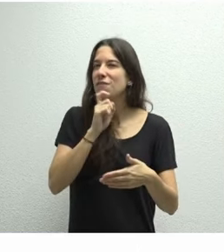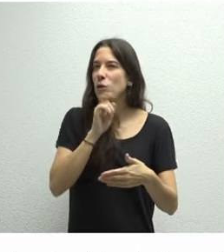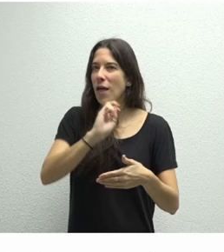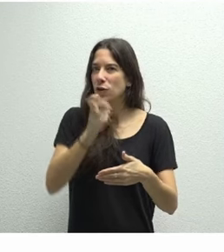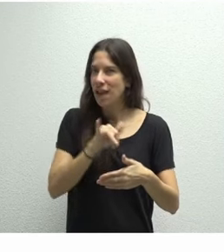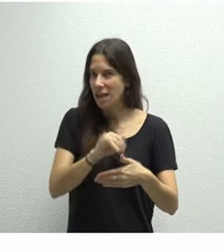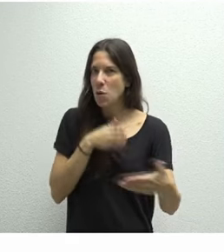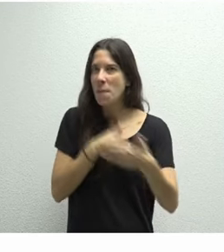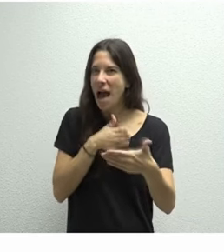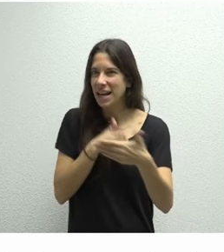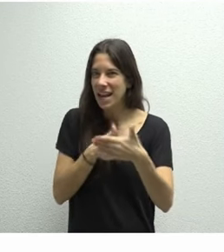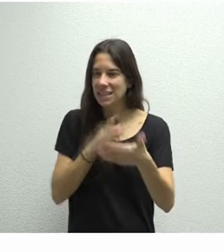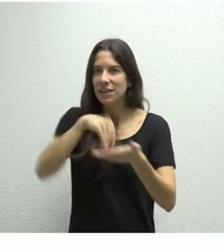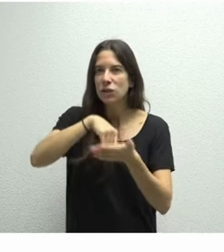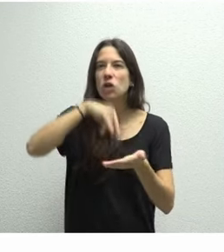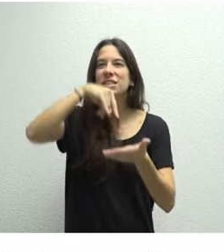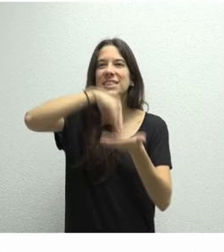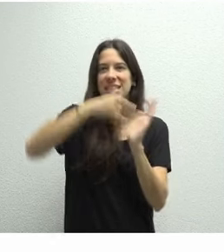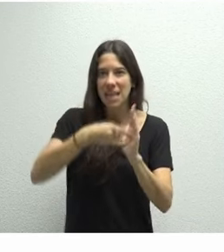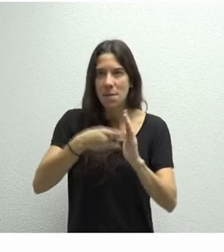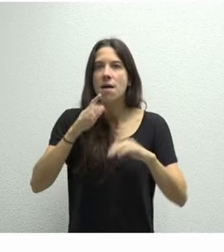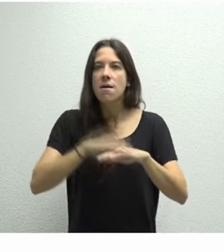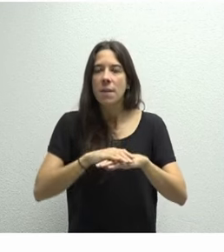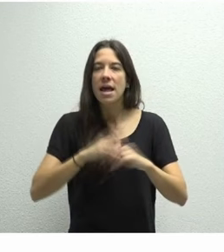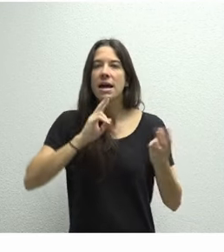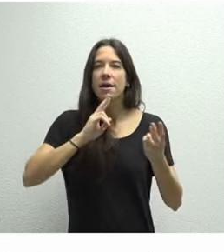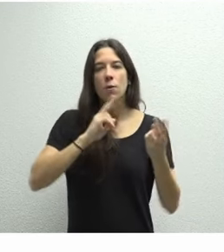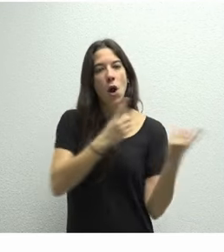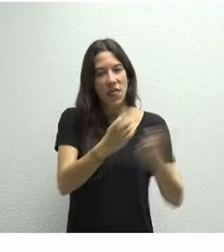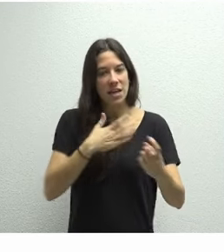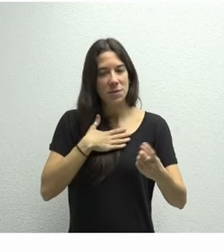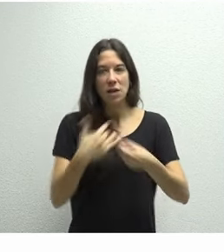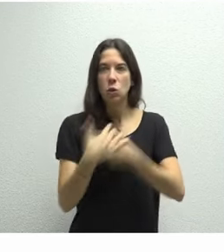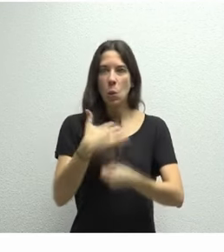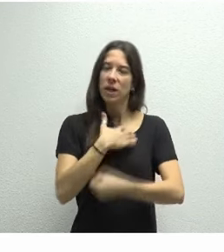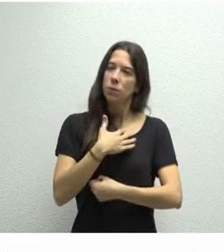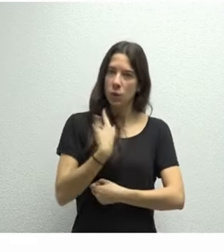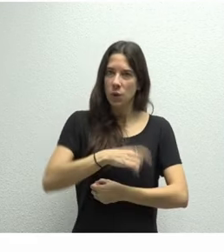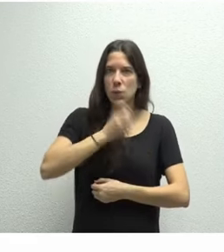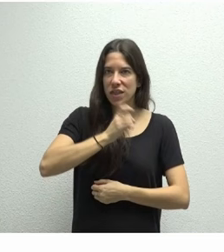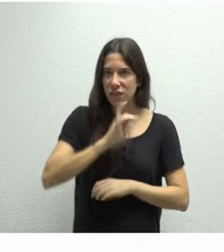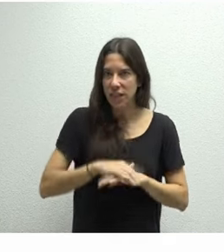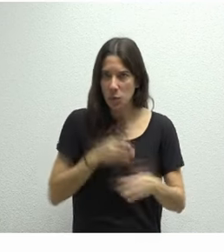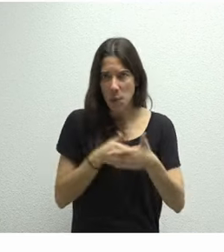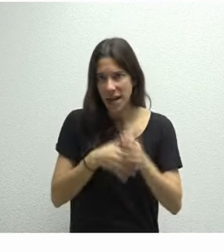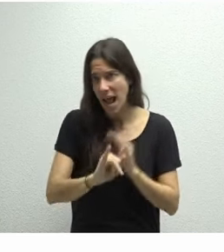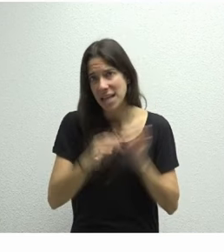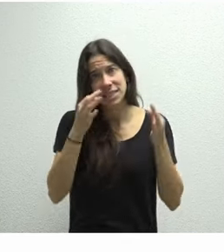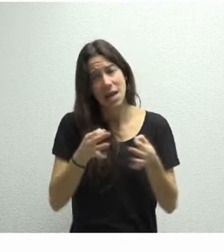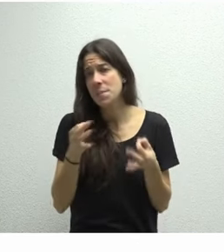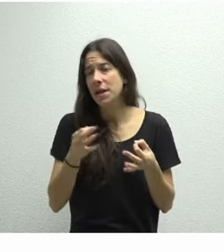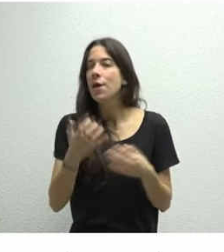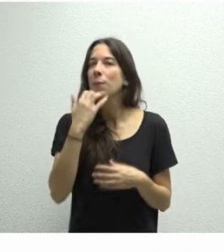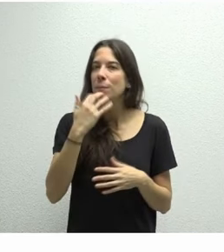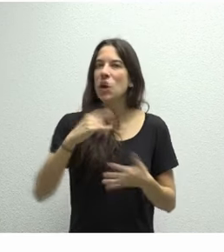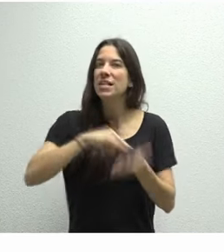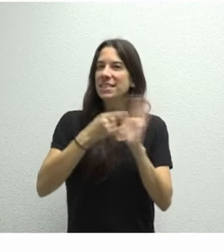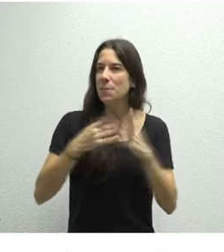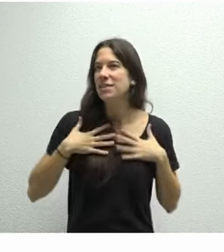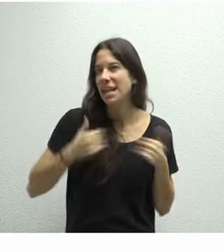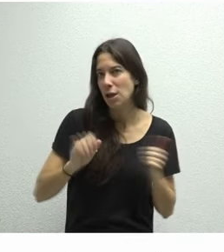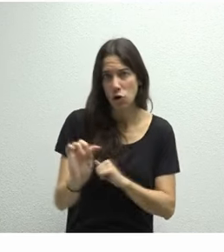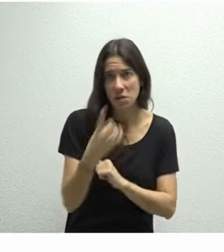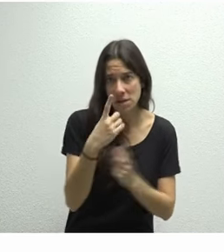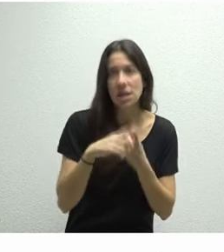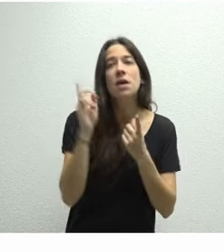sistema para poder encontrar respuestas adecuadas a su situación no en el sistema sanitario sobre todo pero también en esa